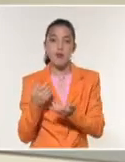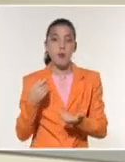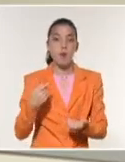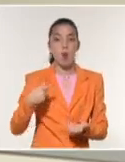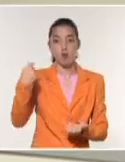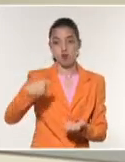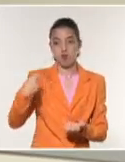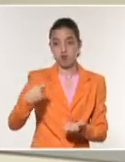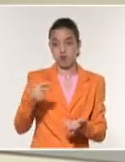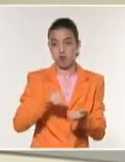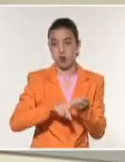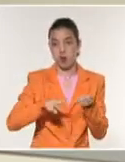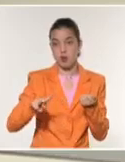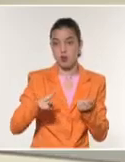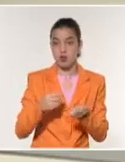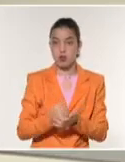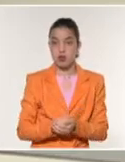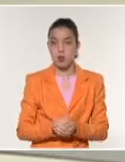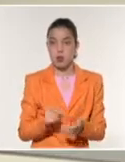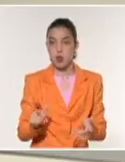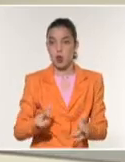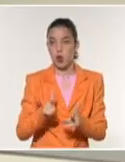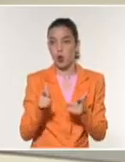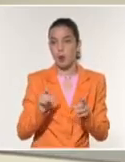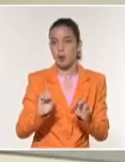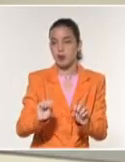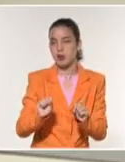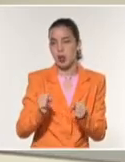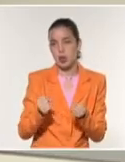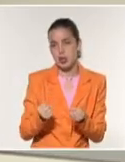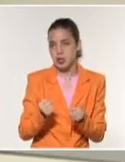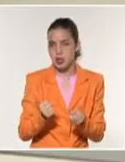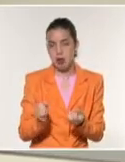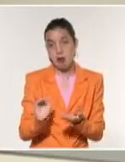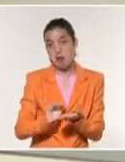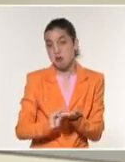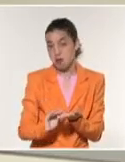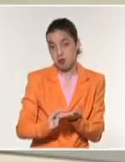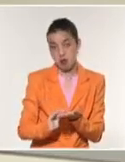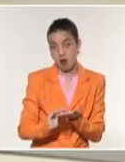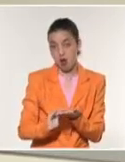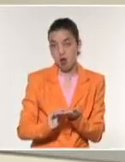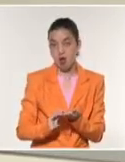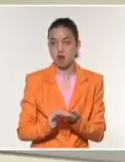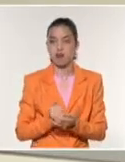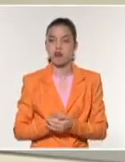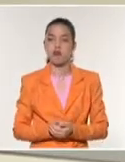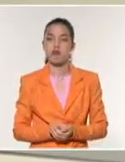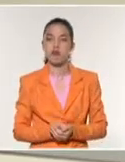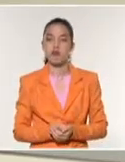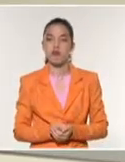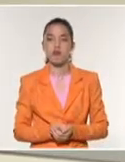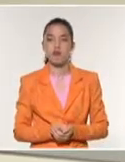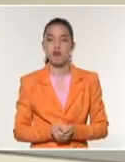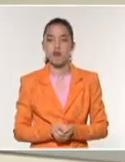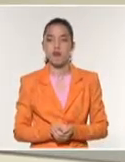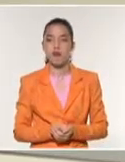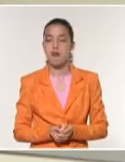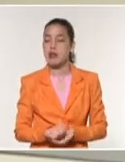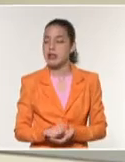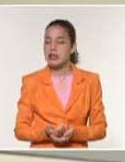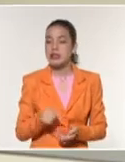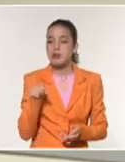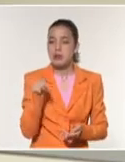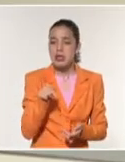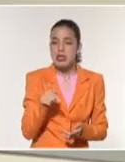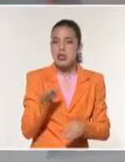revocación por el cumplimiento de esas obligaciones que él tenía. Por eso es que se ingresa al establecimiento